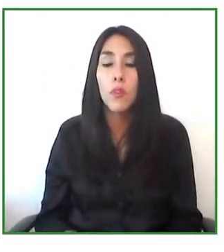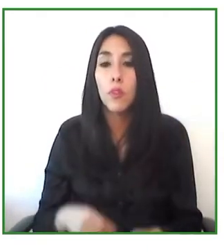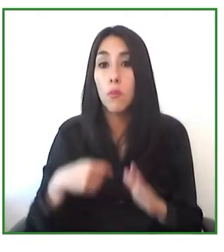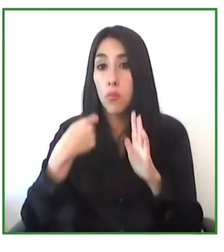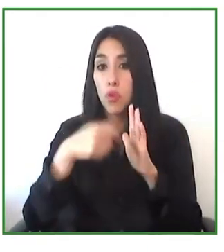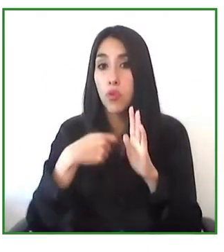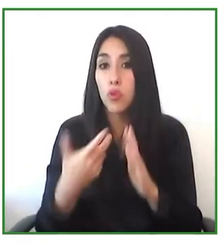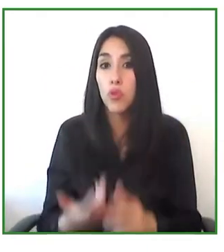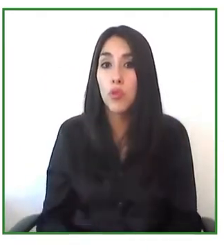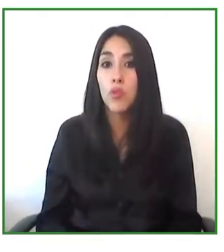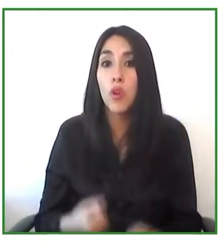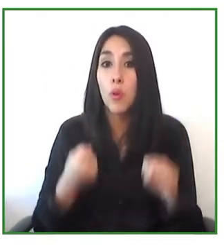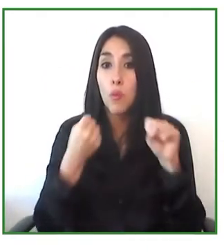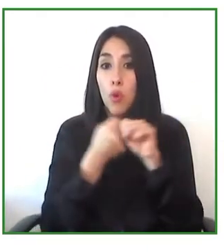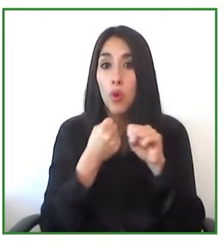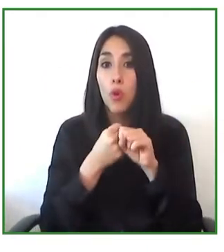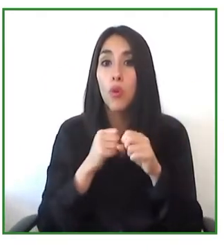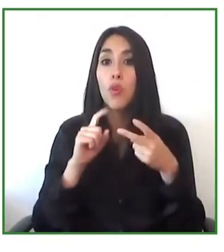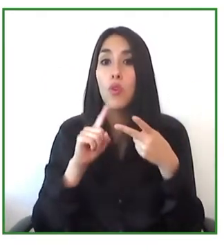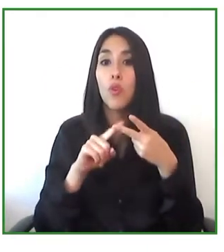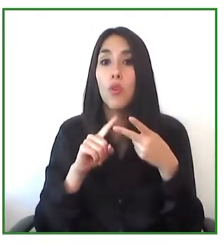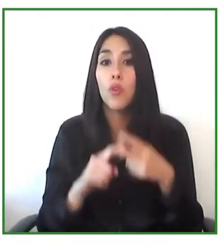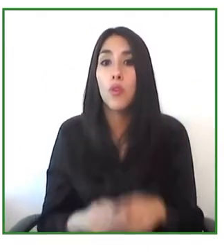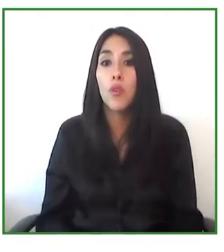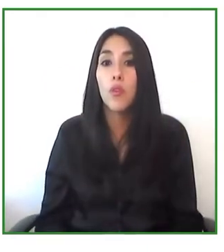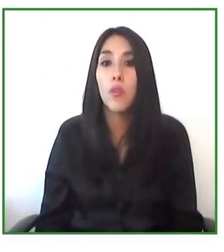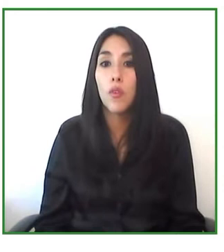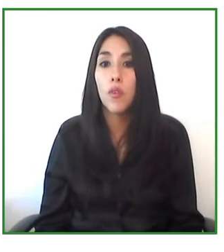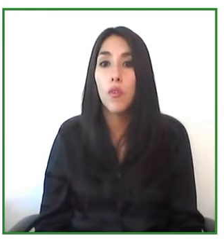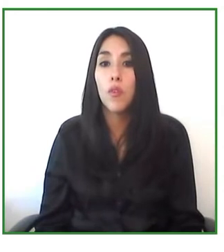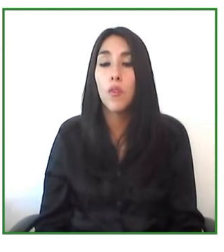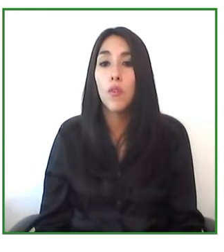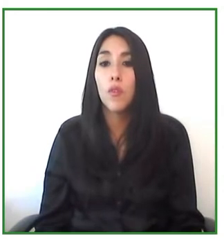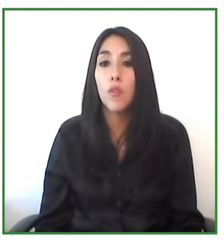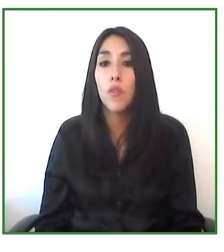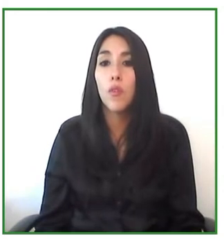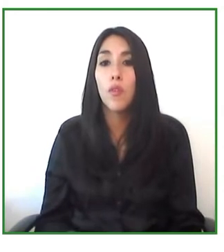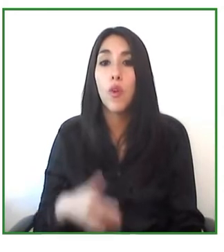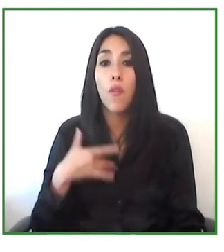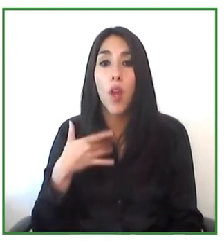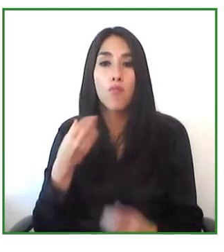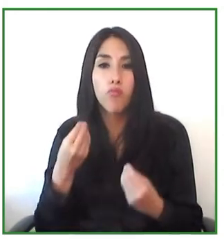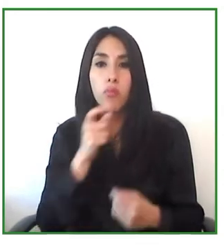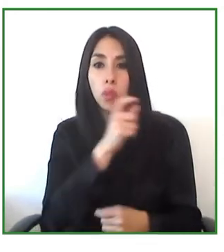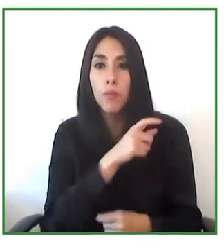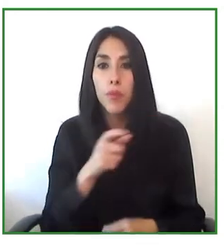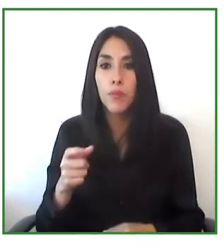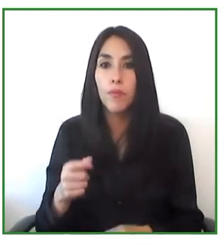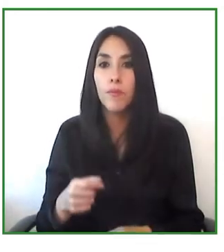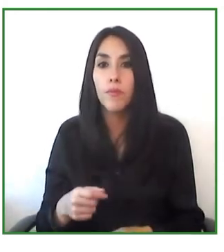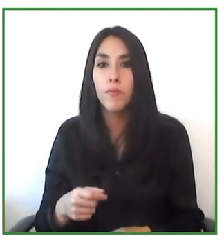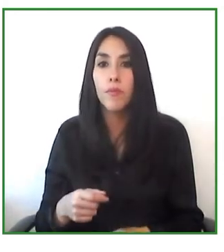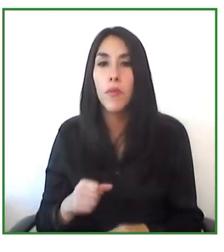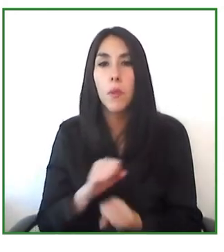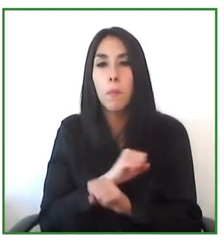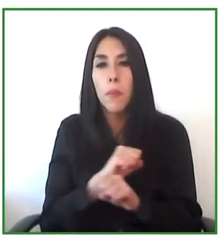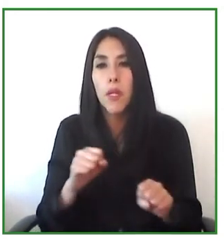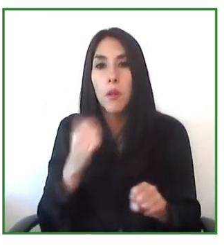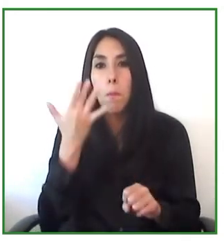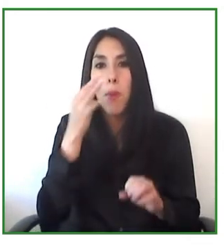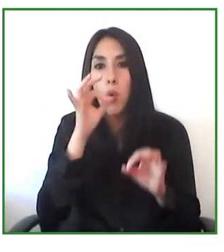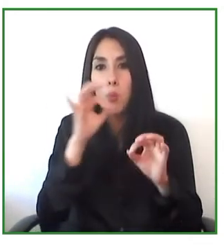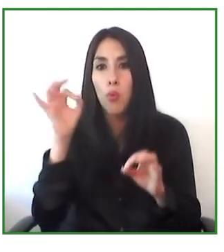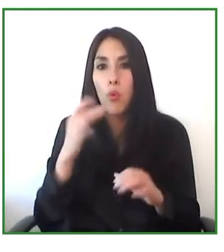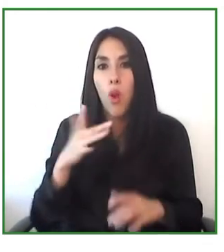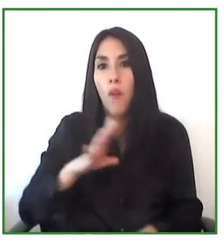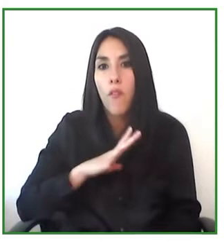pero esto hoy por hoy no es posible medirlo, puesto que todavía no hemos terminado esa capacitación y el proyecto